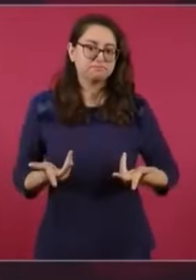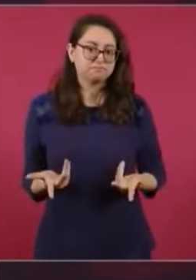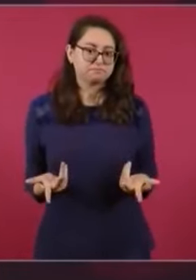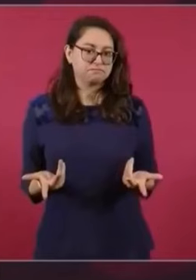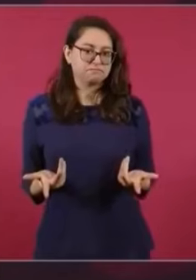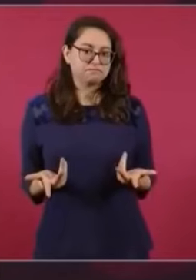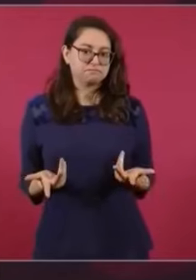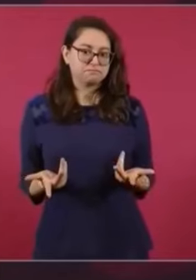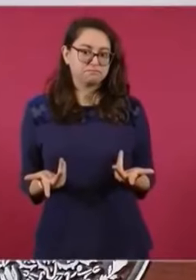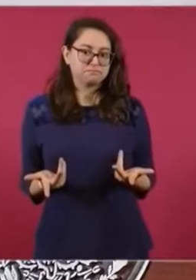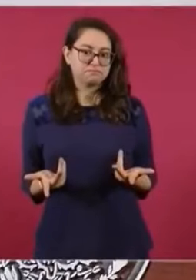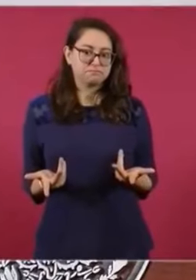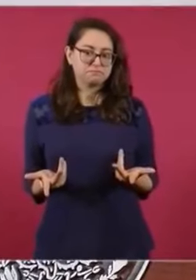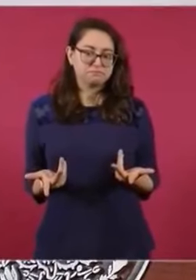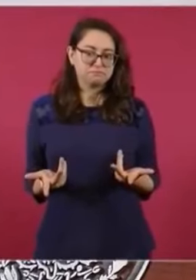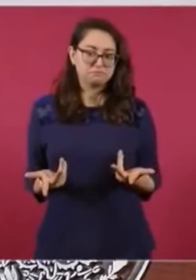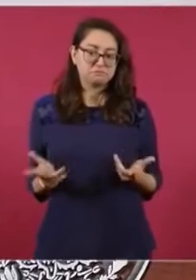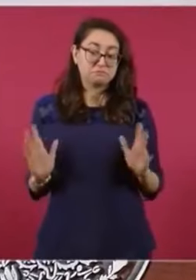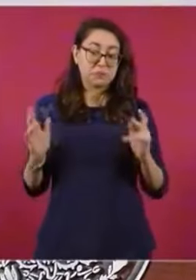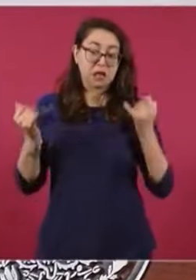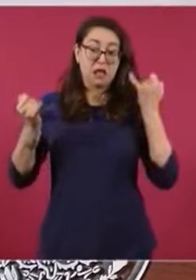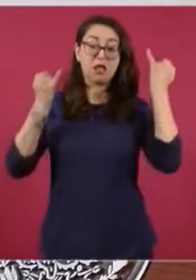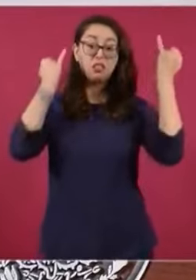un gobierno extranjero